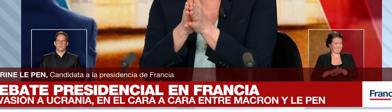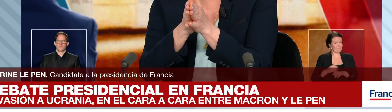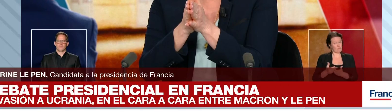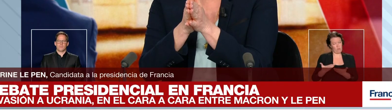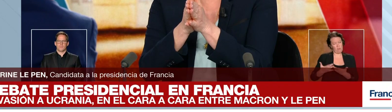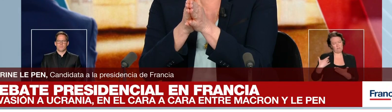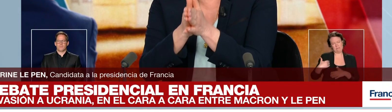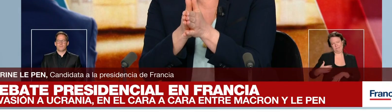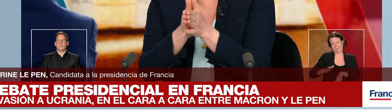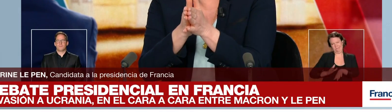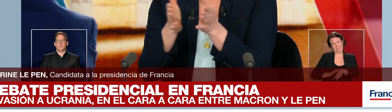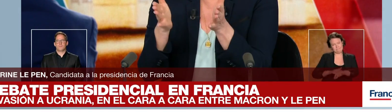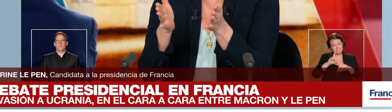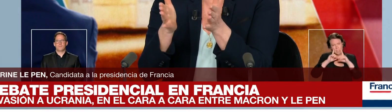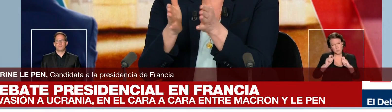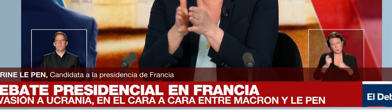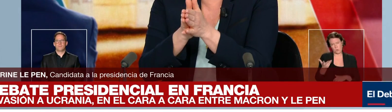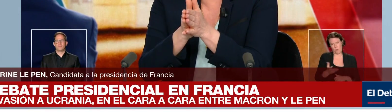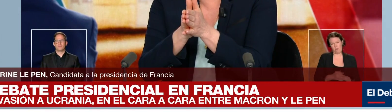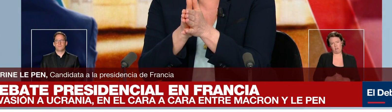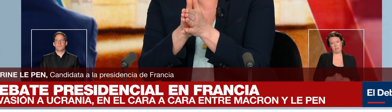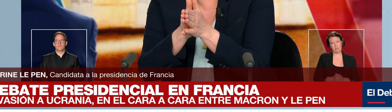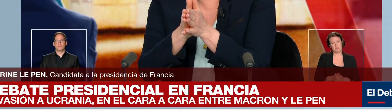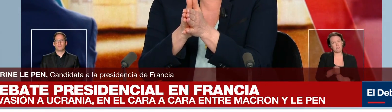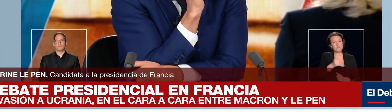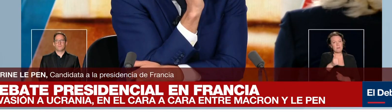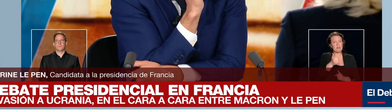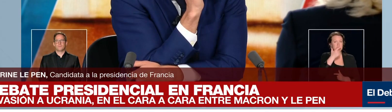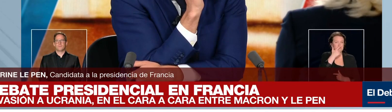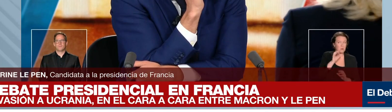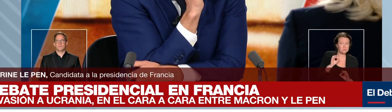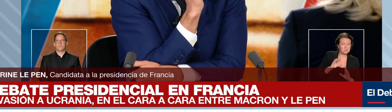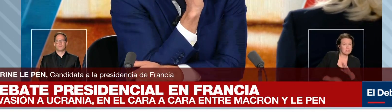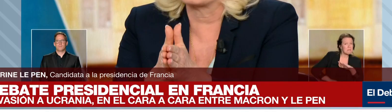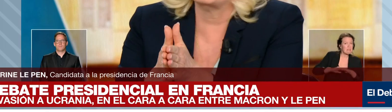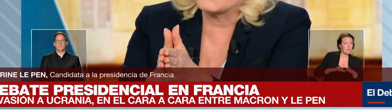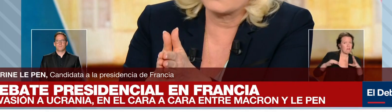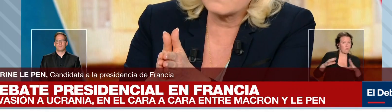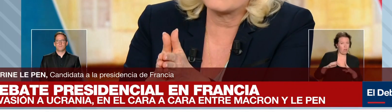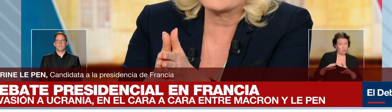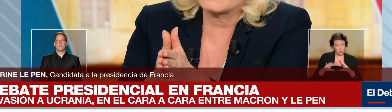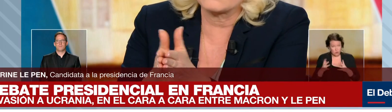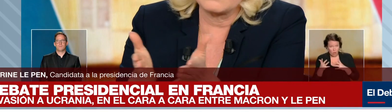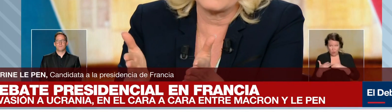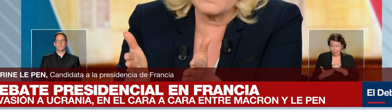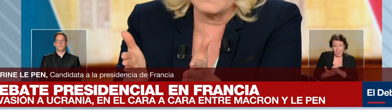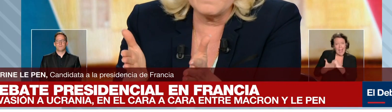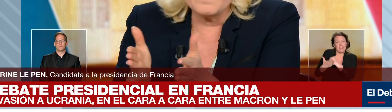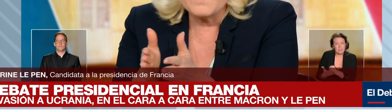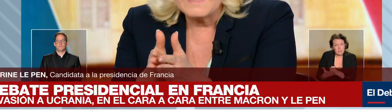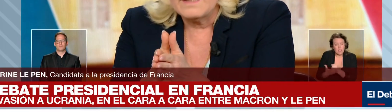Las alertas que yo en algún momento lancé era para expresar un límite entre la ayuda y